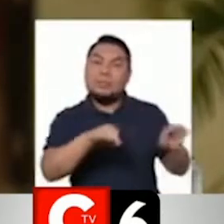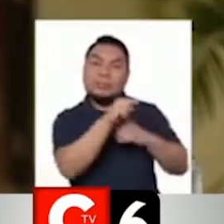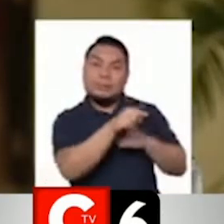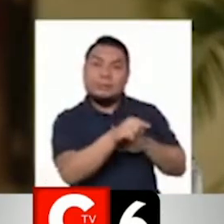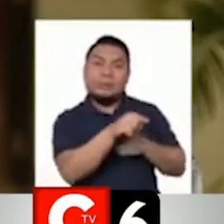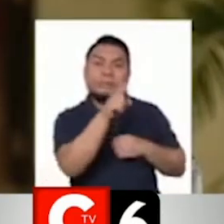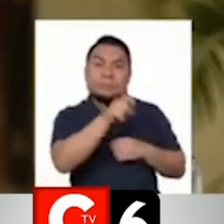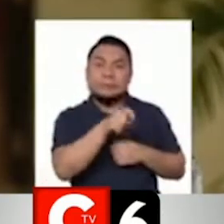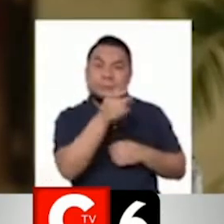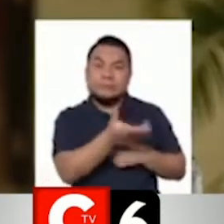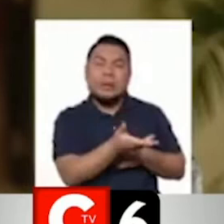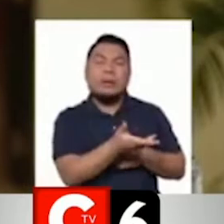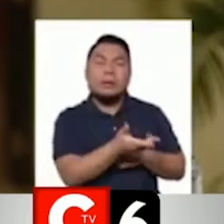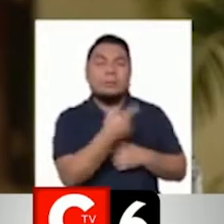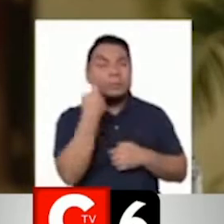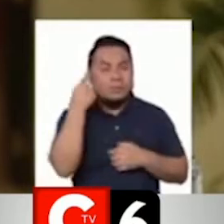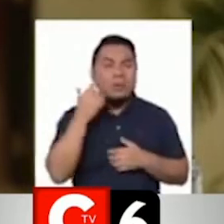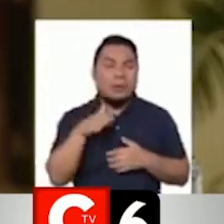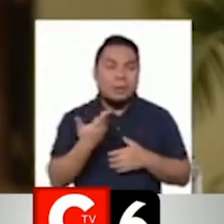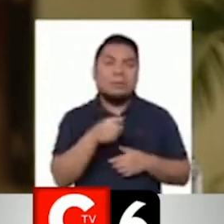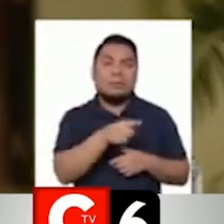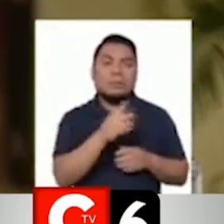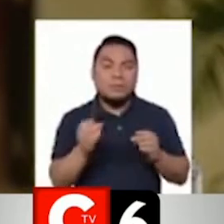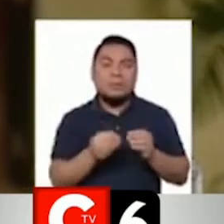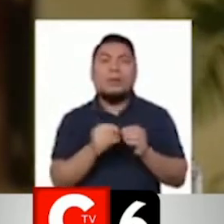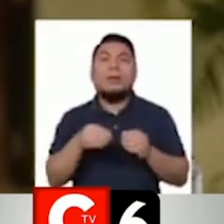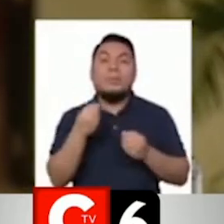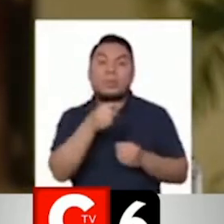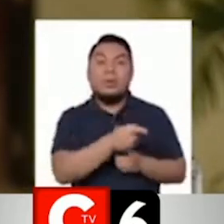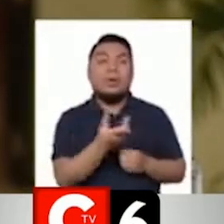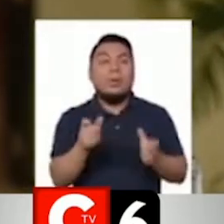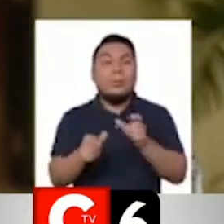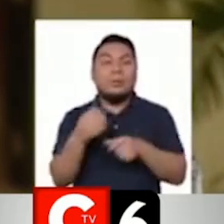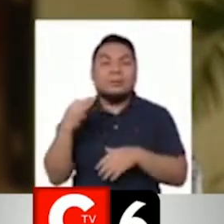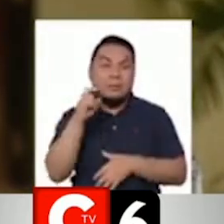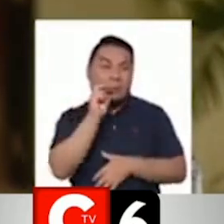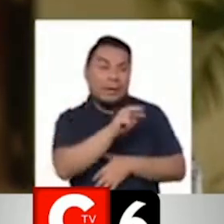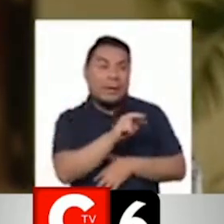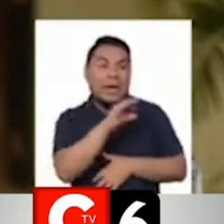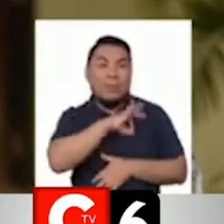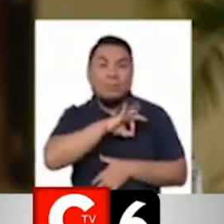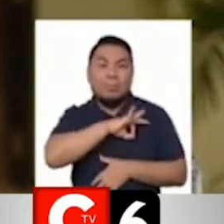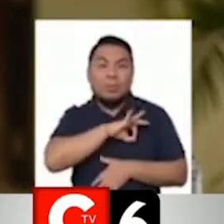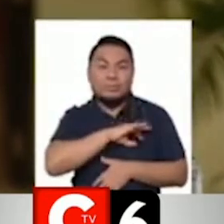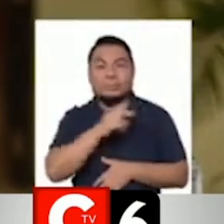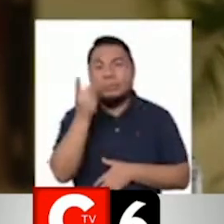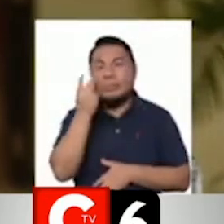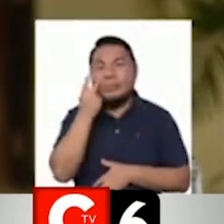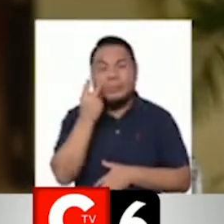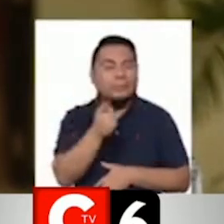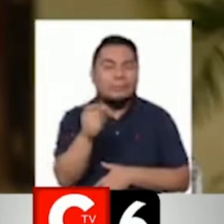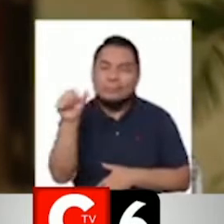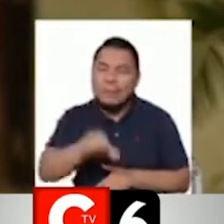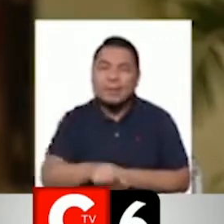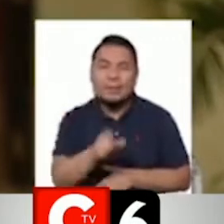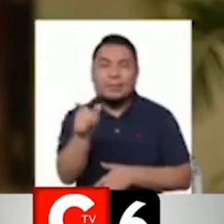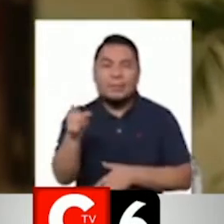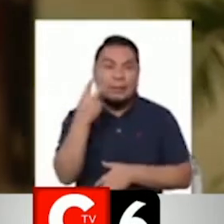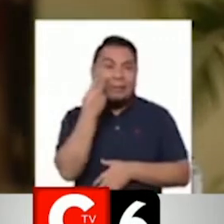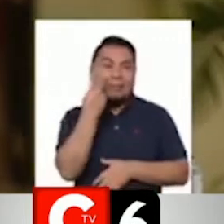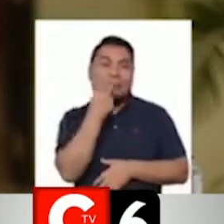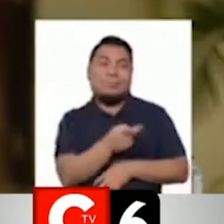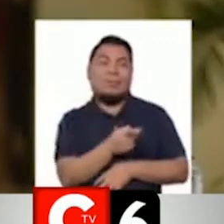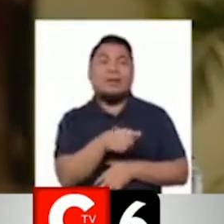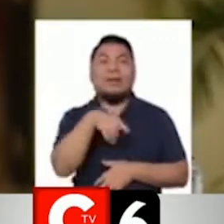necesidad, siempre existe gente inescrupulosa que trata de aprovecharse de esta